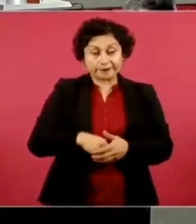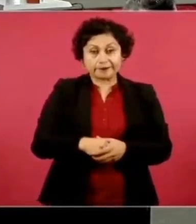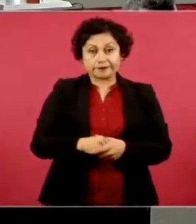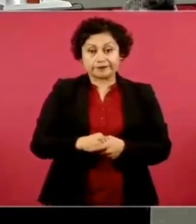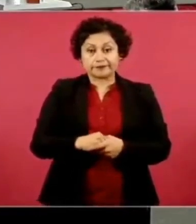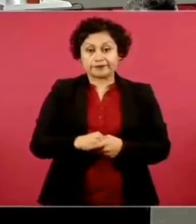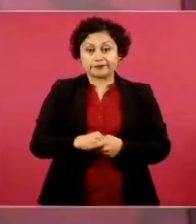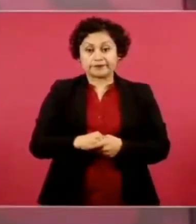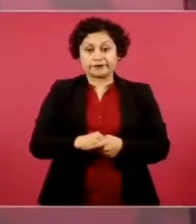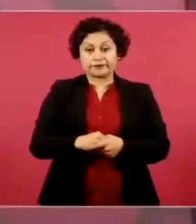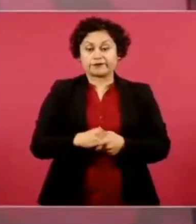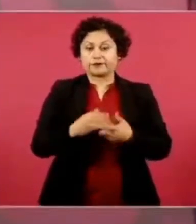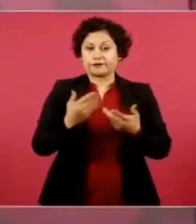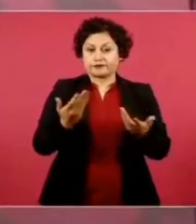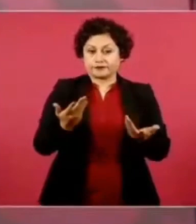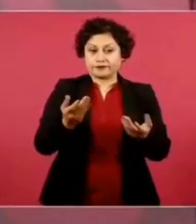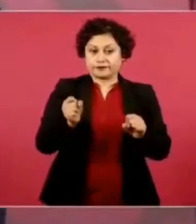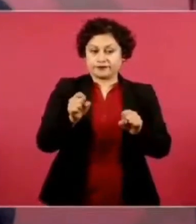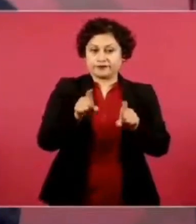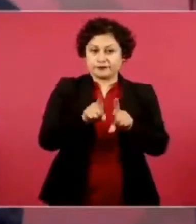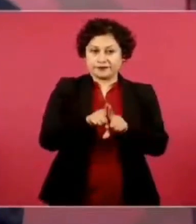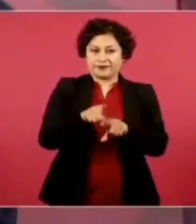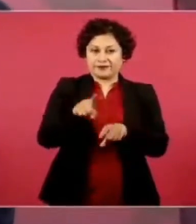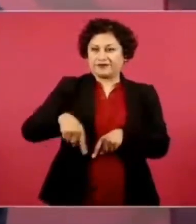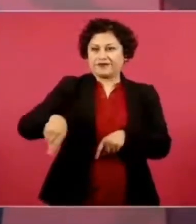Así como dicen los abogados.